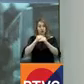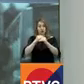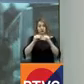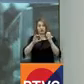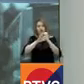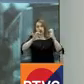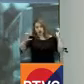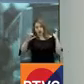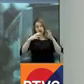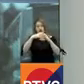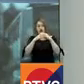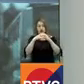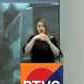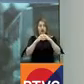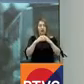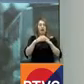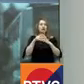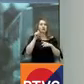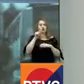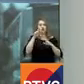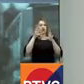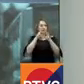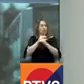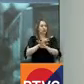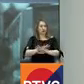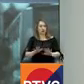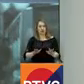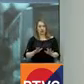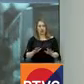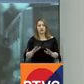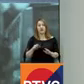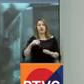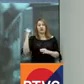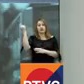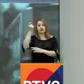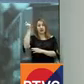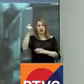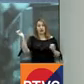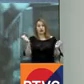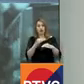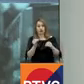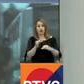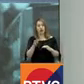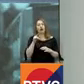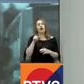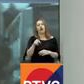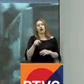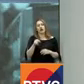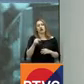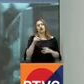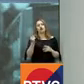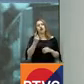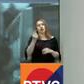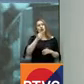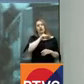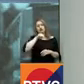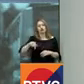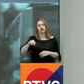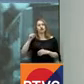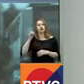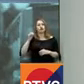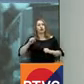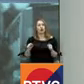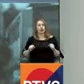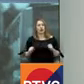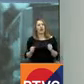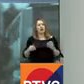de carga en todo el país y quienes transitan por la vía al llano encontrarán que está funcionando sólo en el sentido hacia bogotá hasta las 8